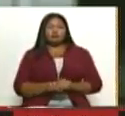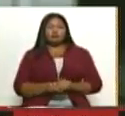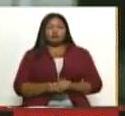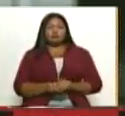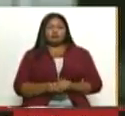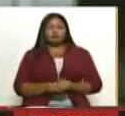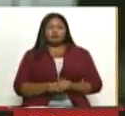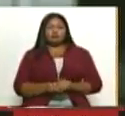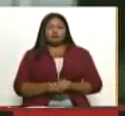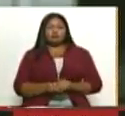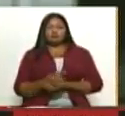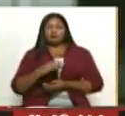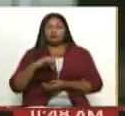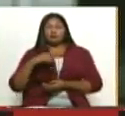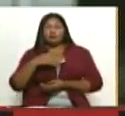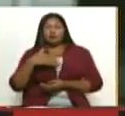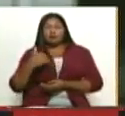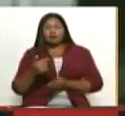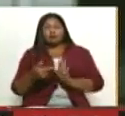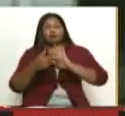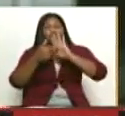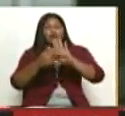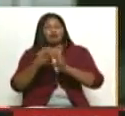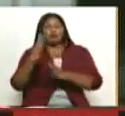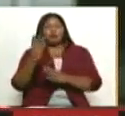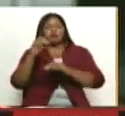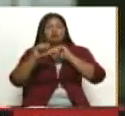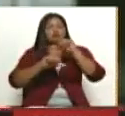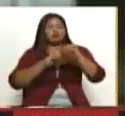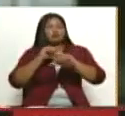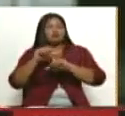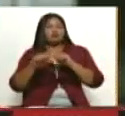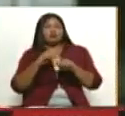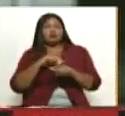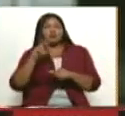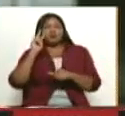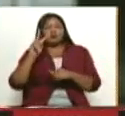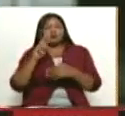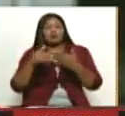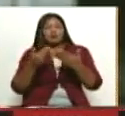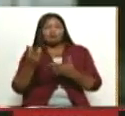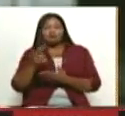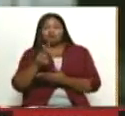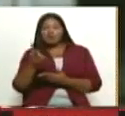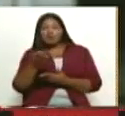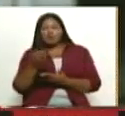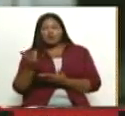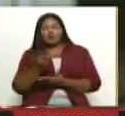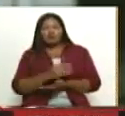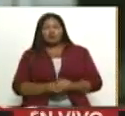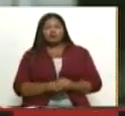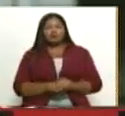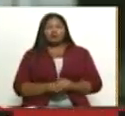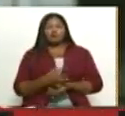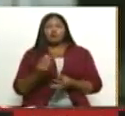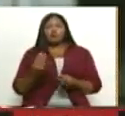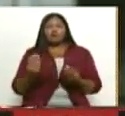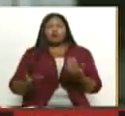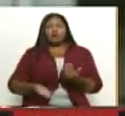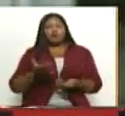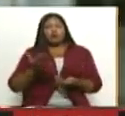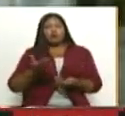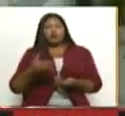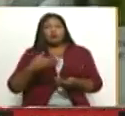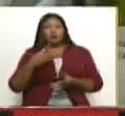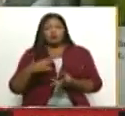Bueno, queremos resaltar en este cuarto ciclo, y lo he escuchado de ambas partes, es muy importante que se